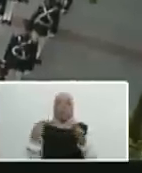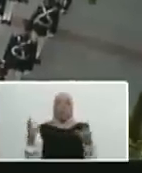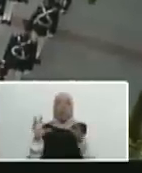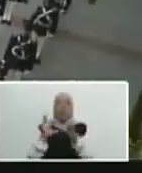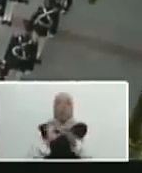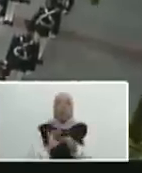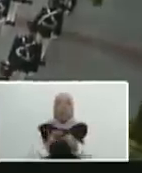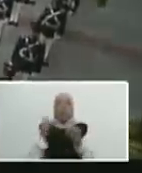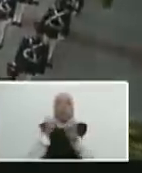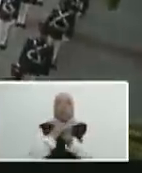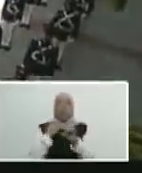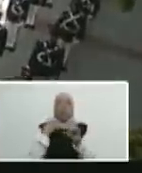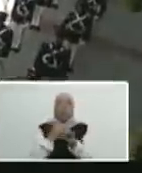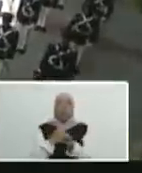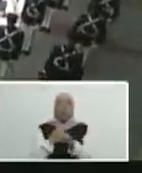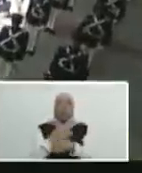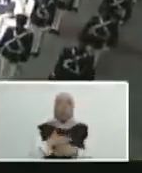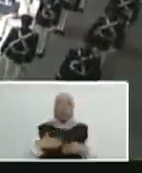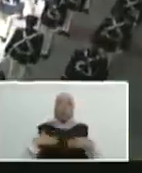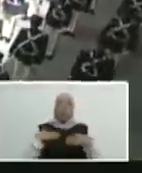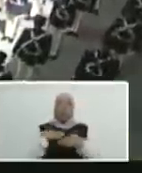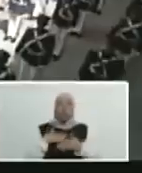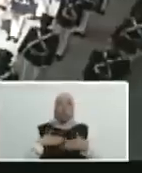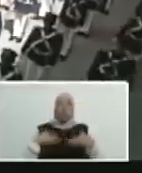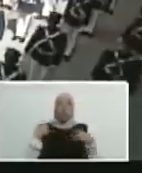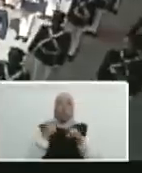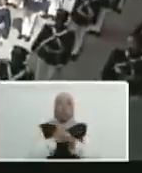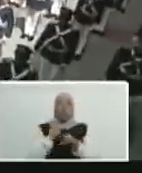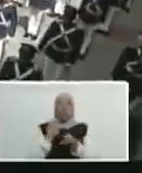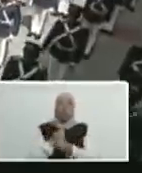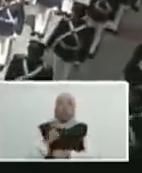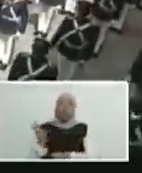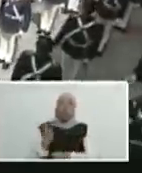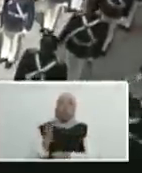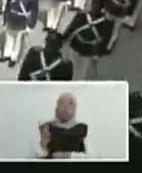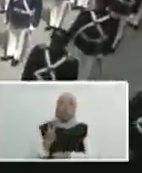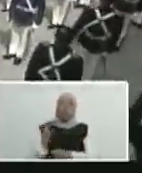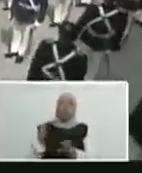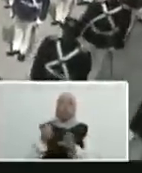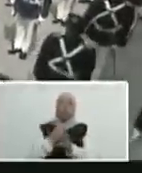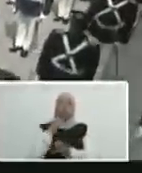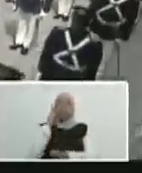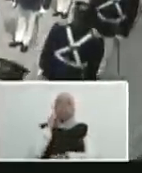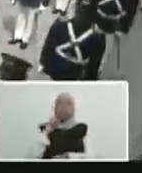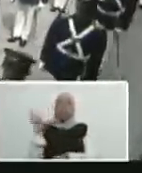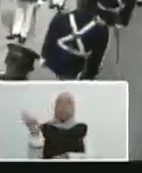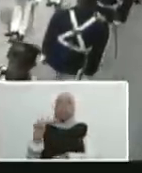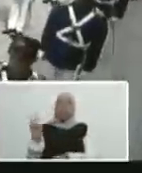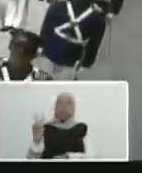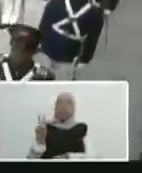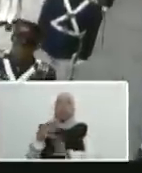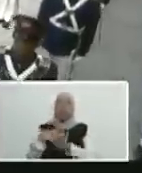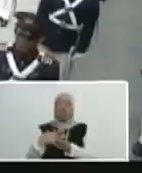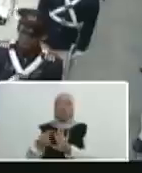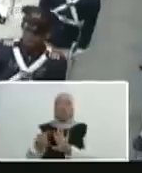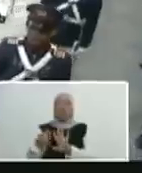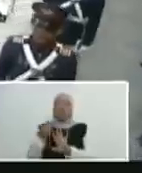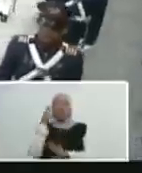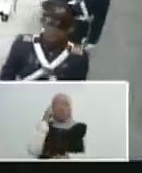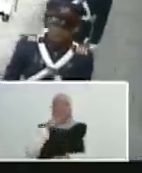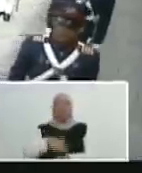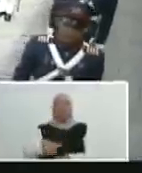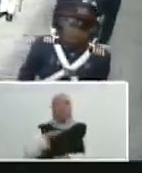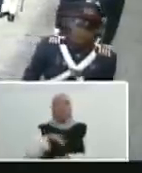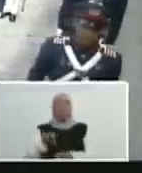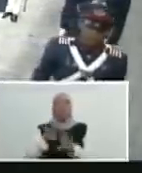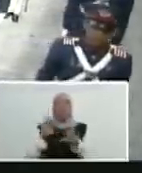para construir el bienestar. Ha dicho el jefe de Estado venezolano que la Fuerza Armada Nacional Bolivariana de Venezuela es ejemplo para los pueblos del